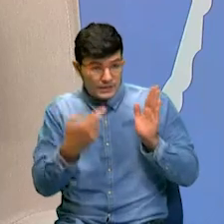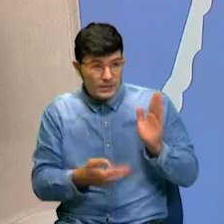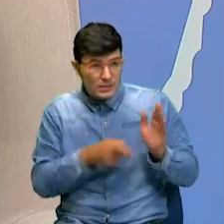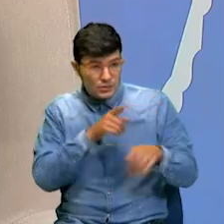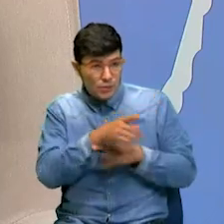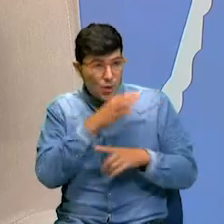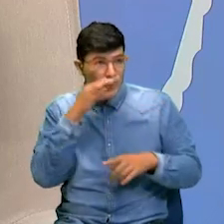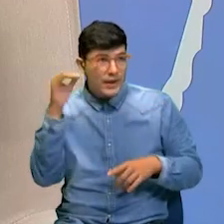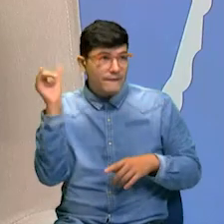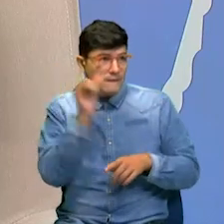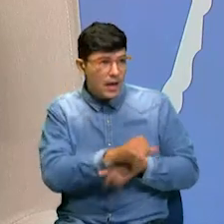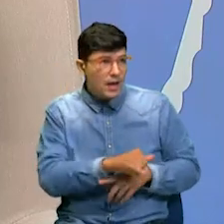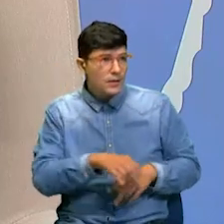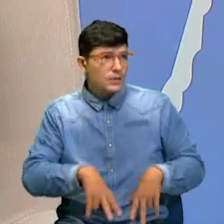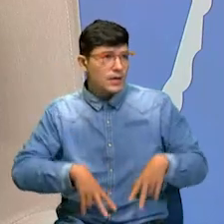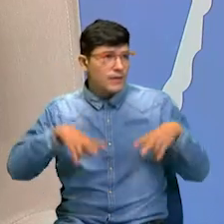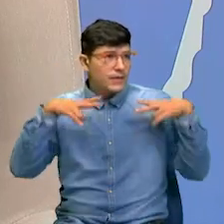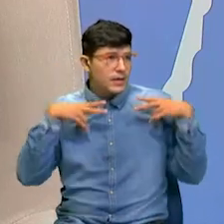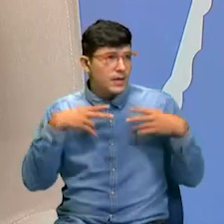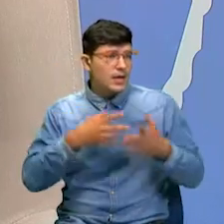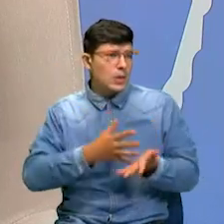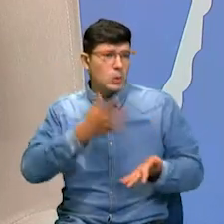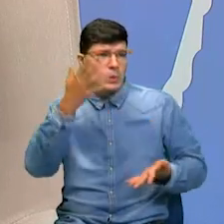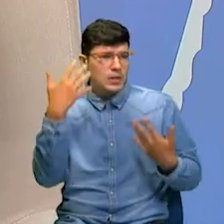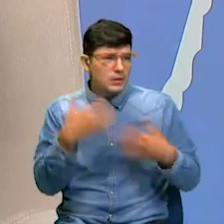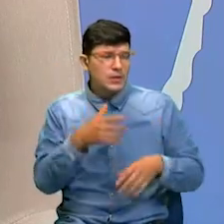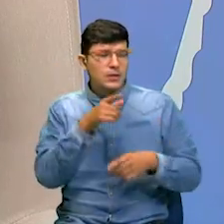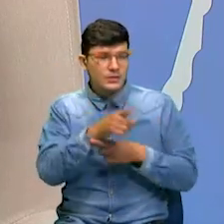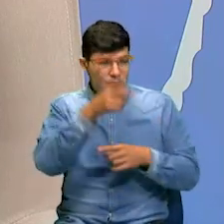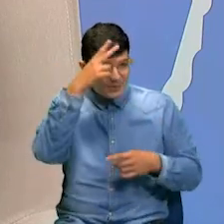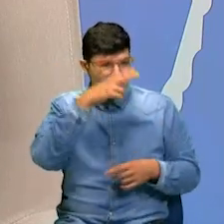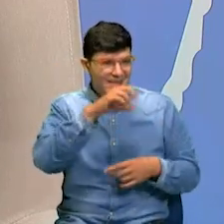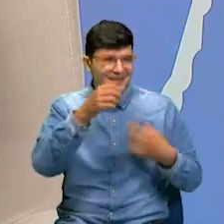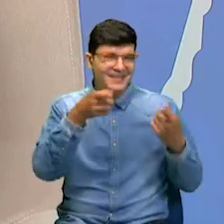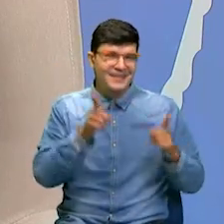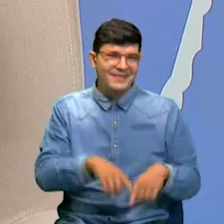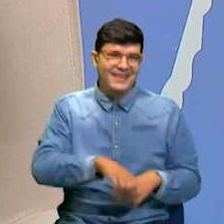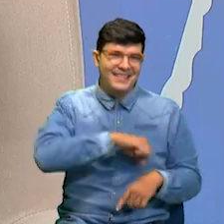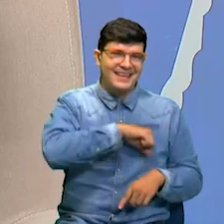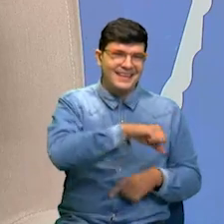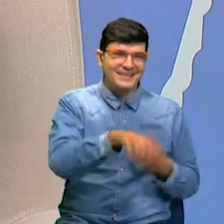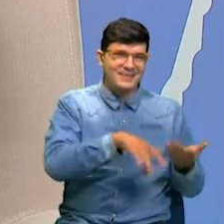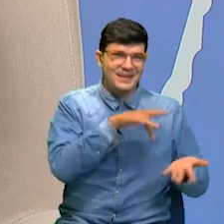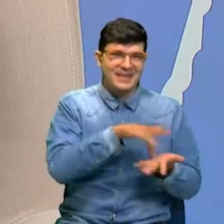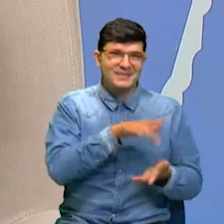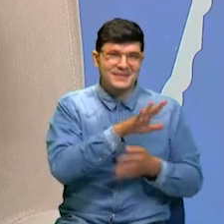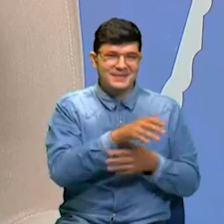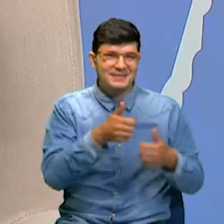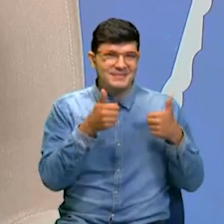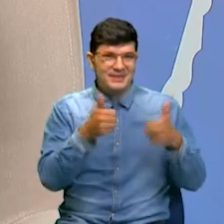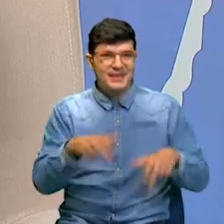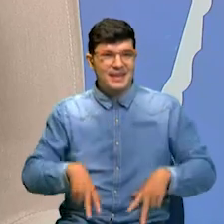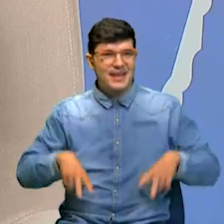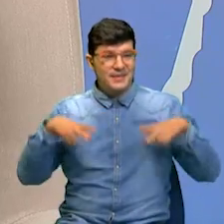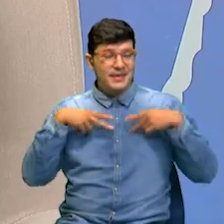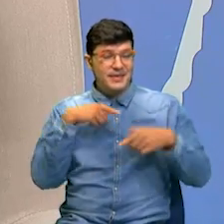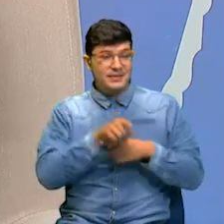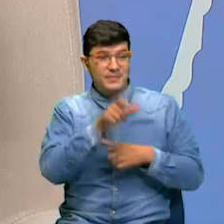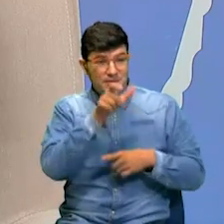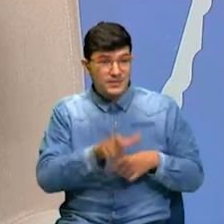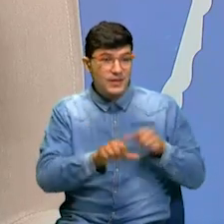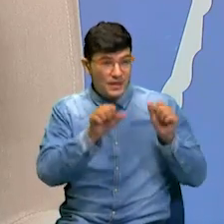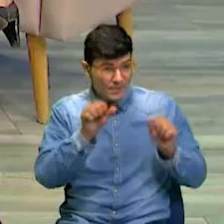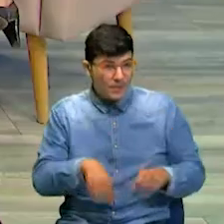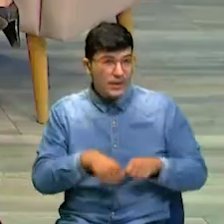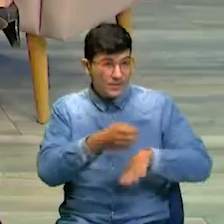tiene viajes y tiene una vida ostentosa, entonces su hijo también tiene derecho a participar de esa vida ostentosa y él le puede solicitar los